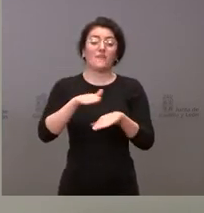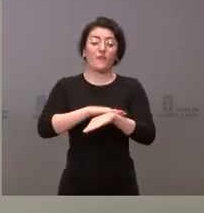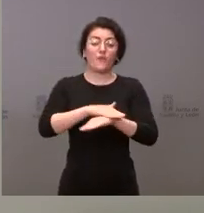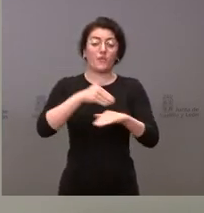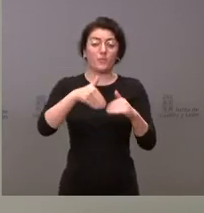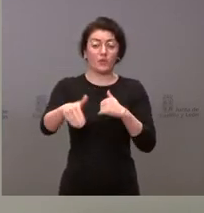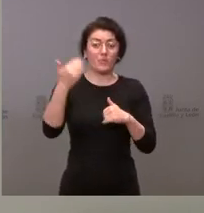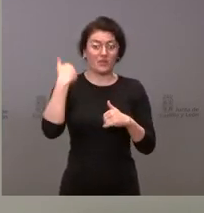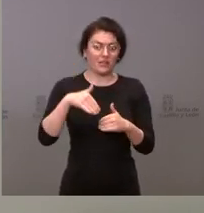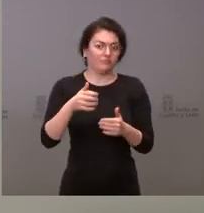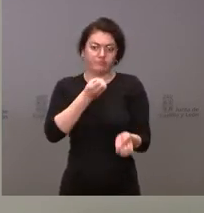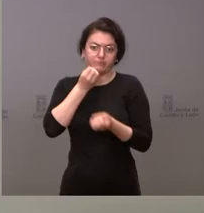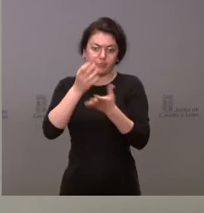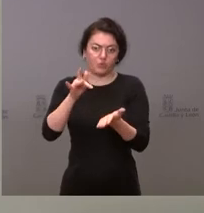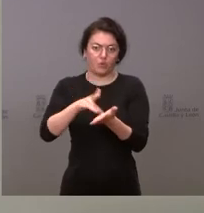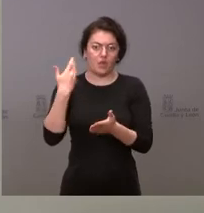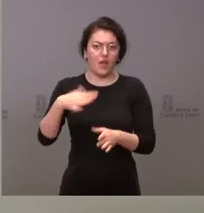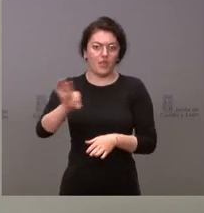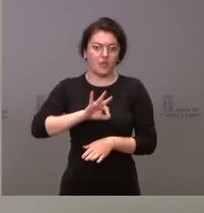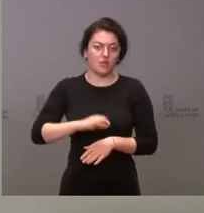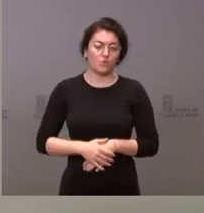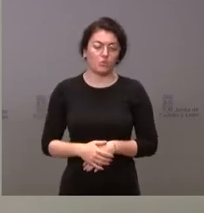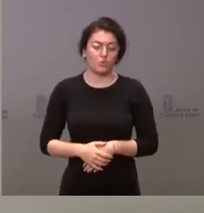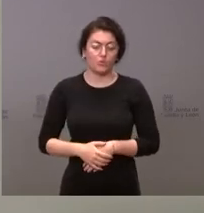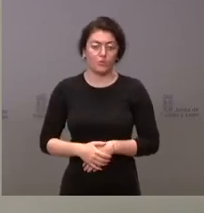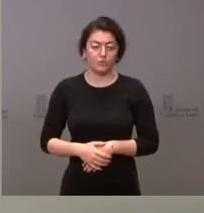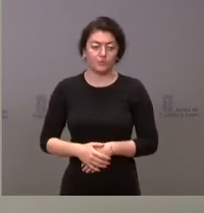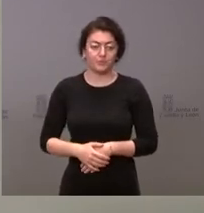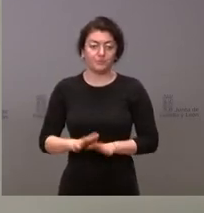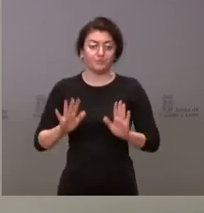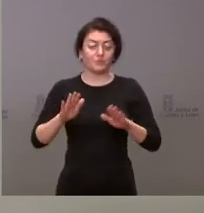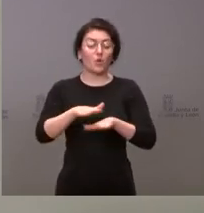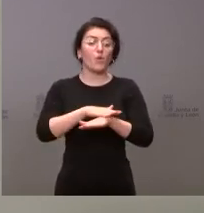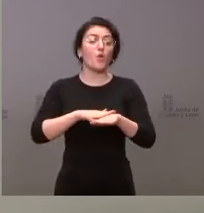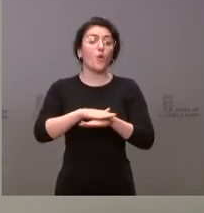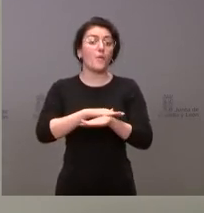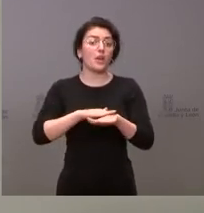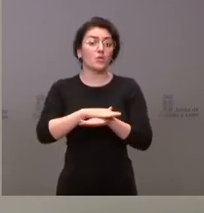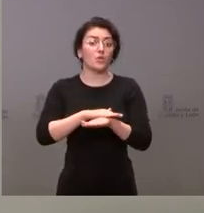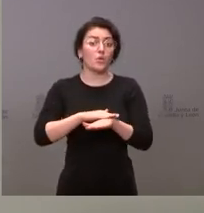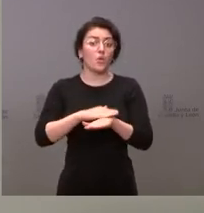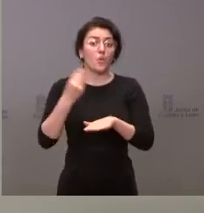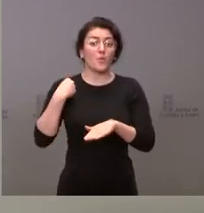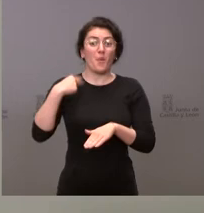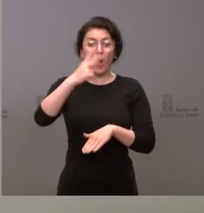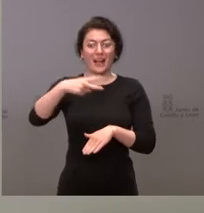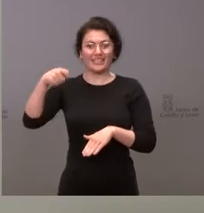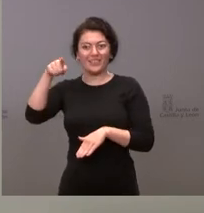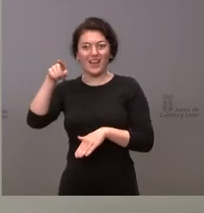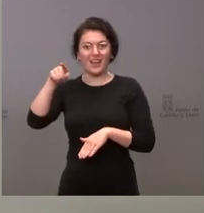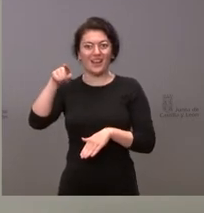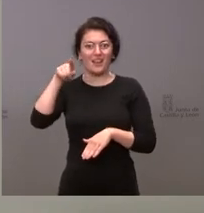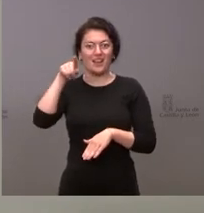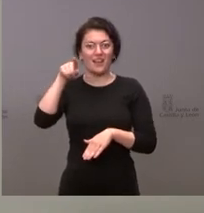se tome fíjese siguen el gobierno vecino de cantabria se ha cesado a una